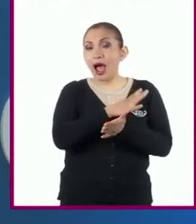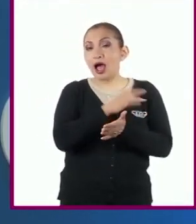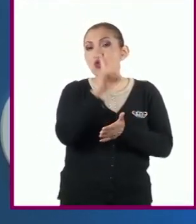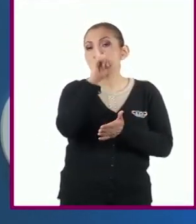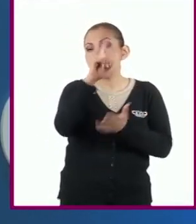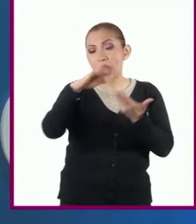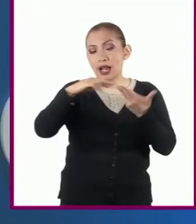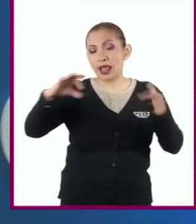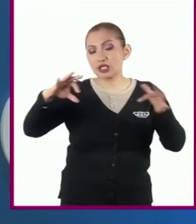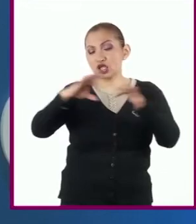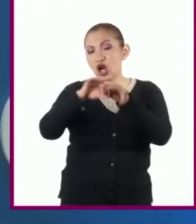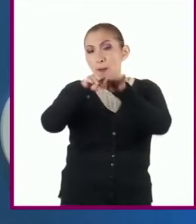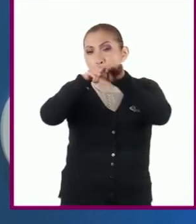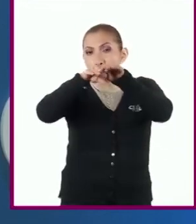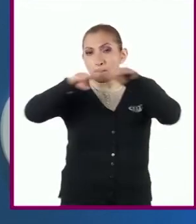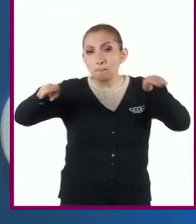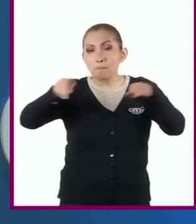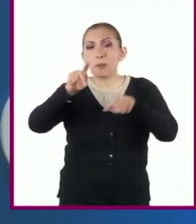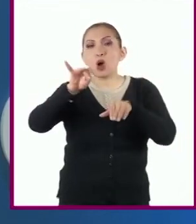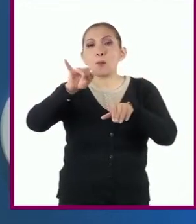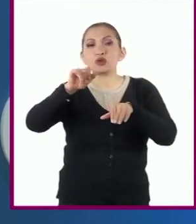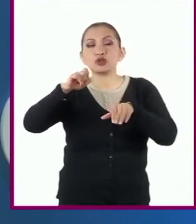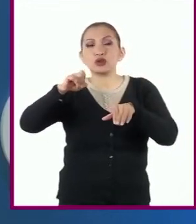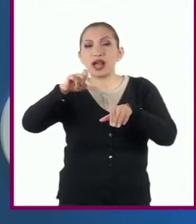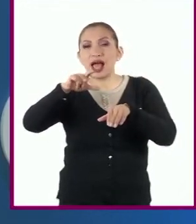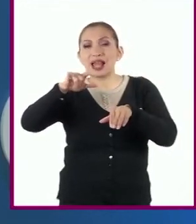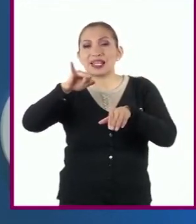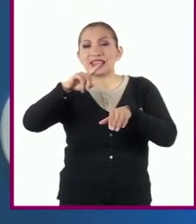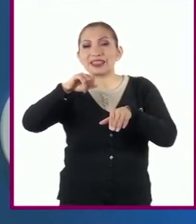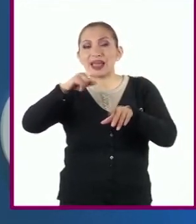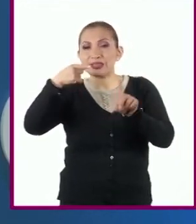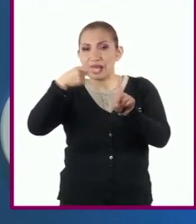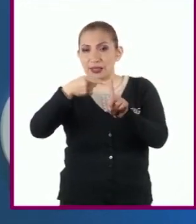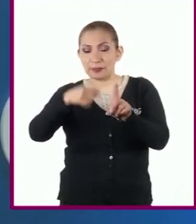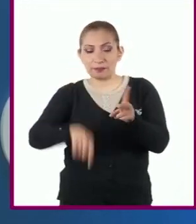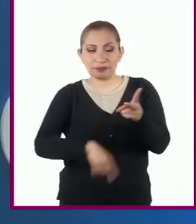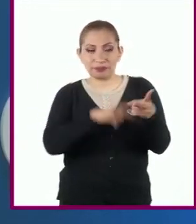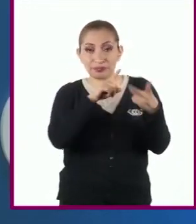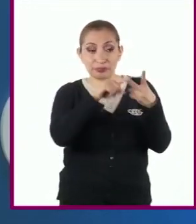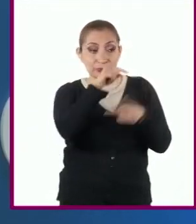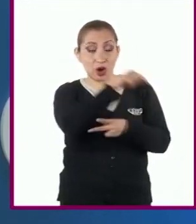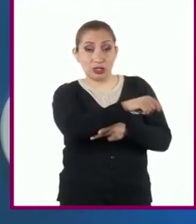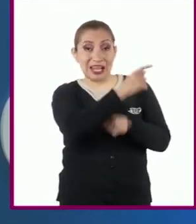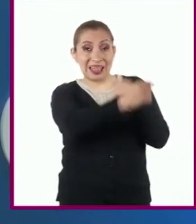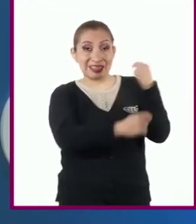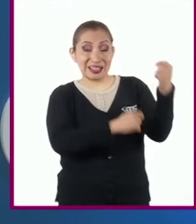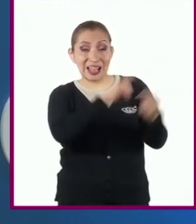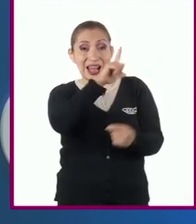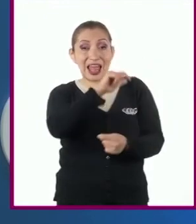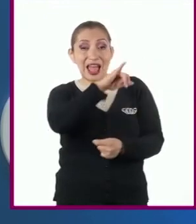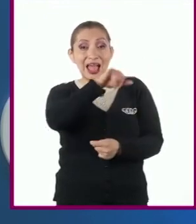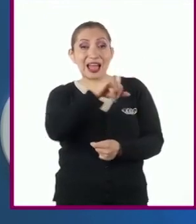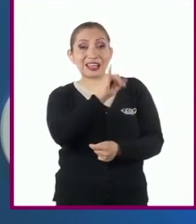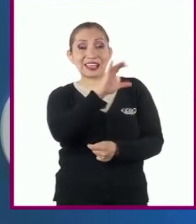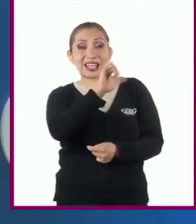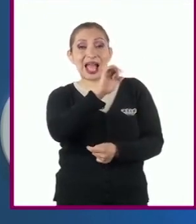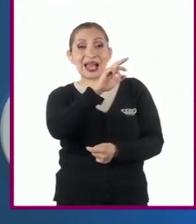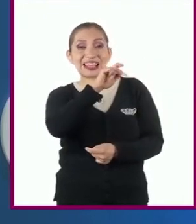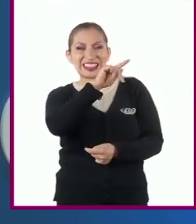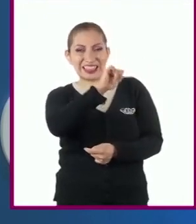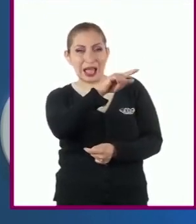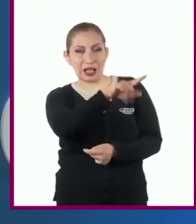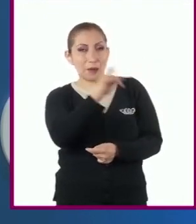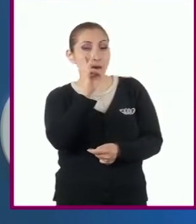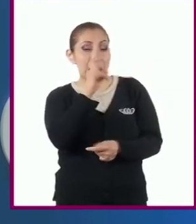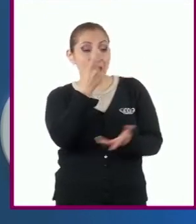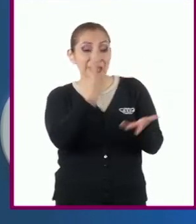hay una relación de proporcionalidad directa. Para dos, En el local La Jicarita, al aplicar el